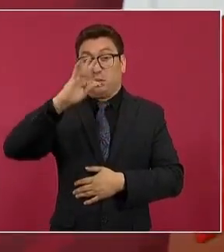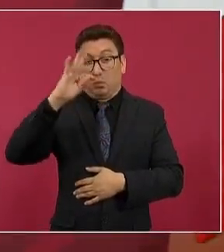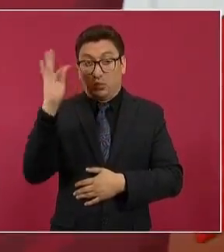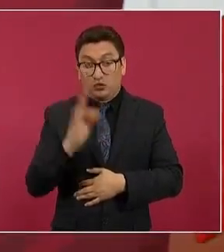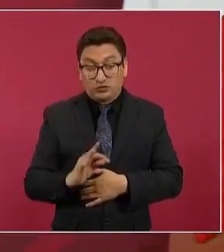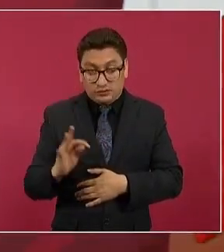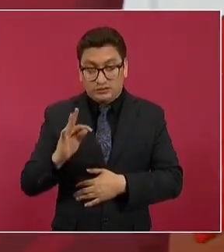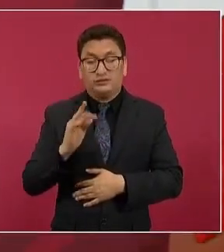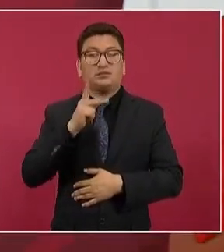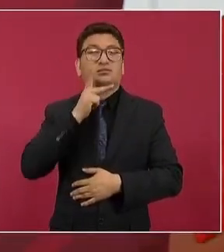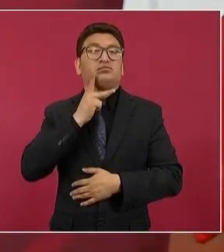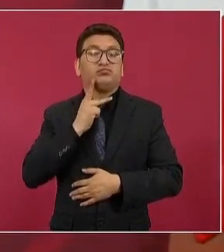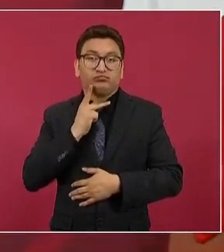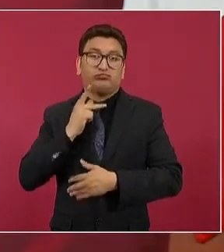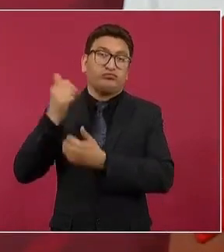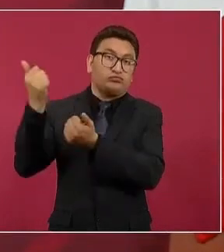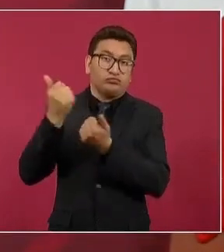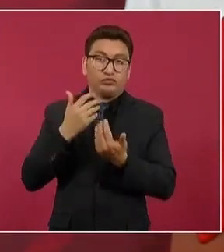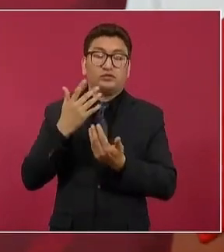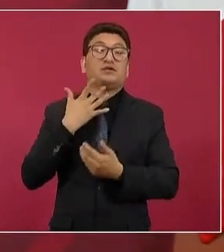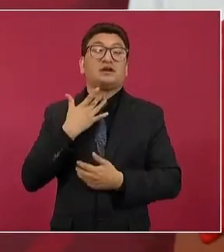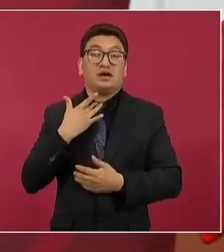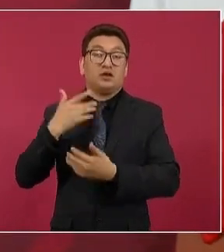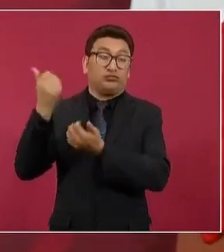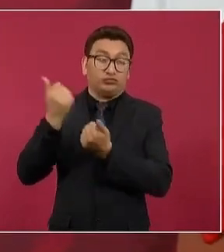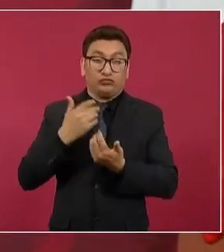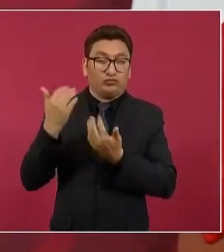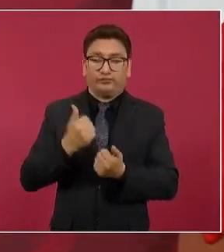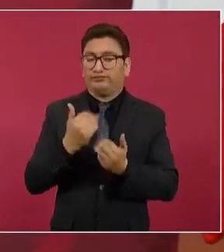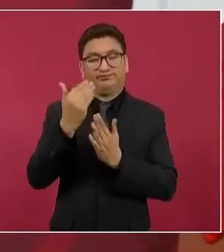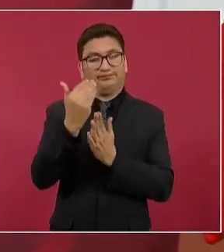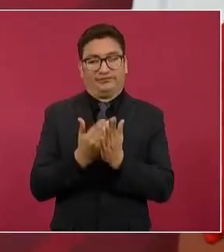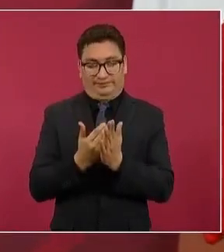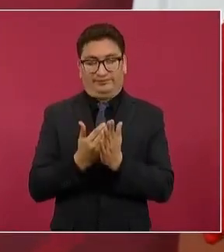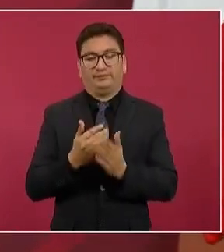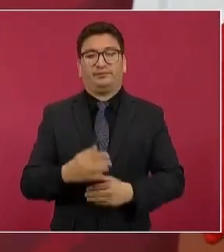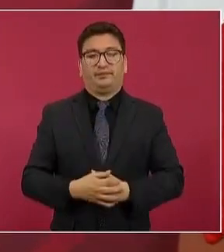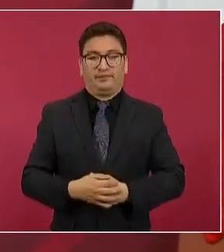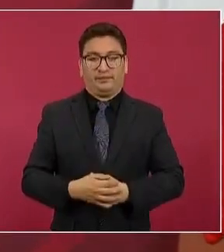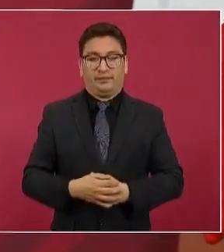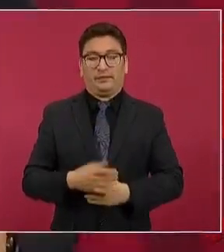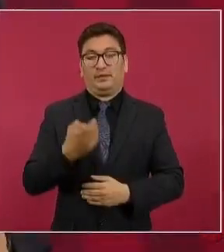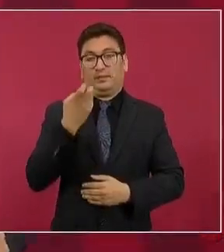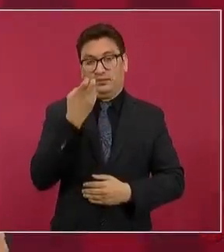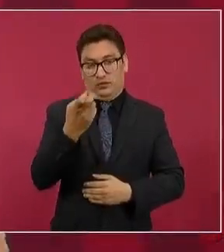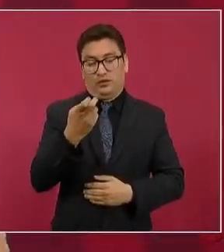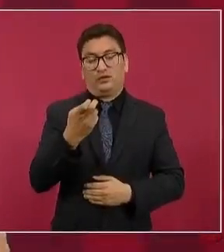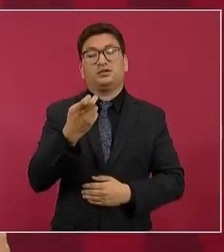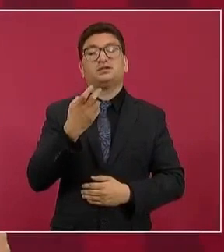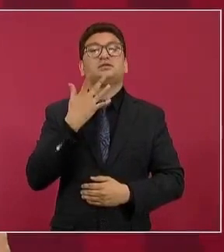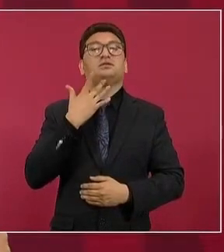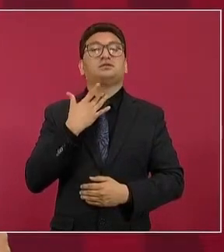menos de gasolinas. Entonces el precio de la gasolina,